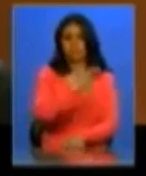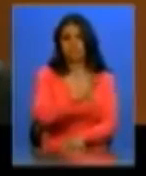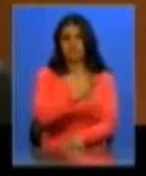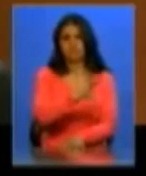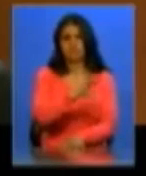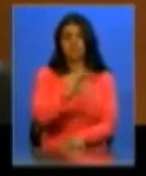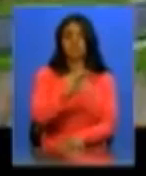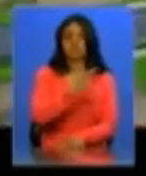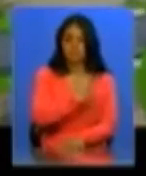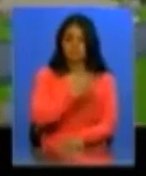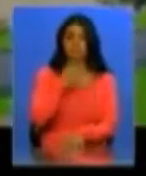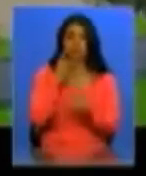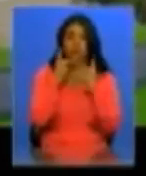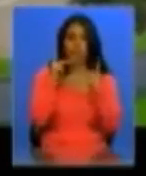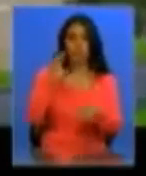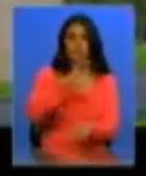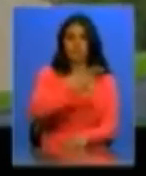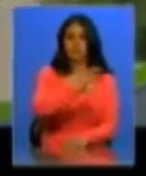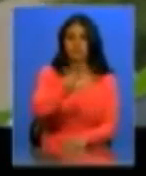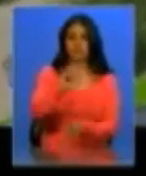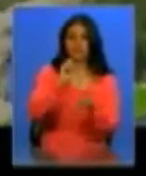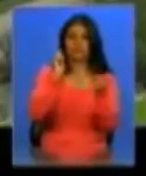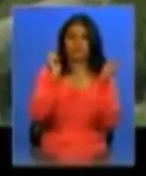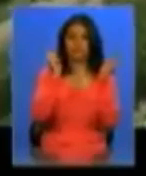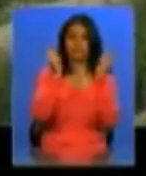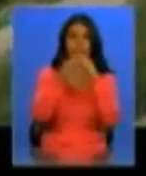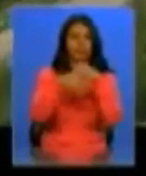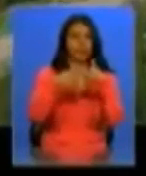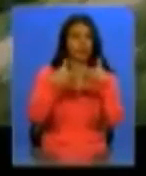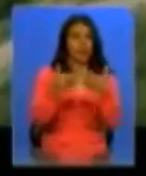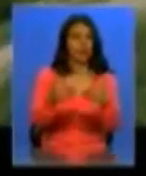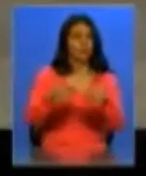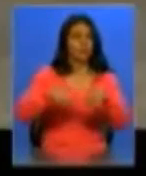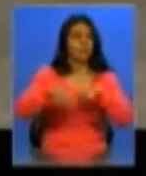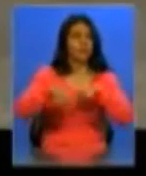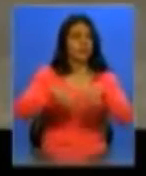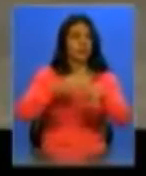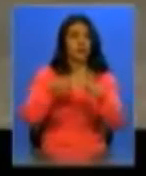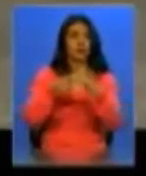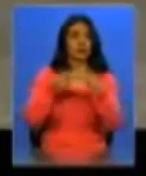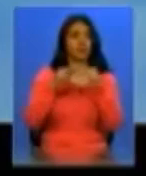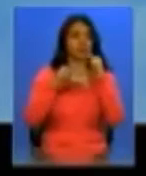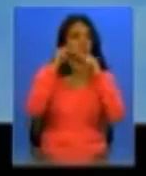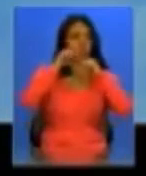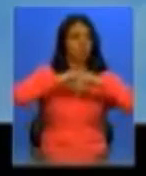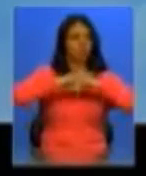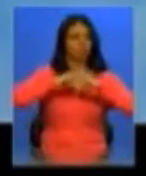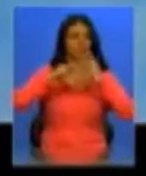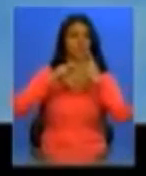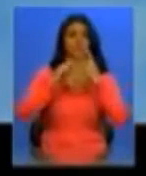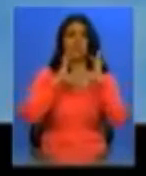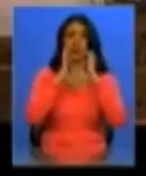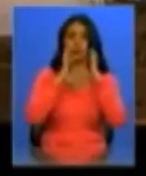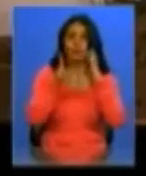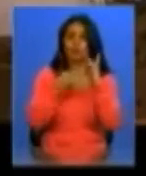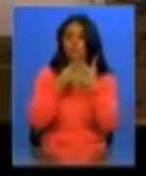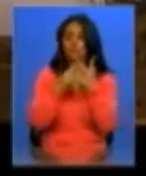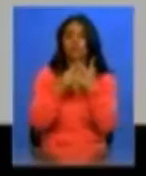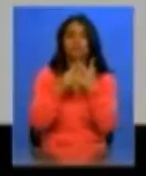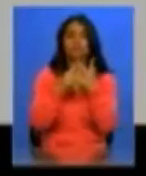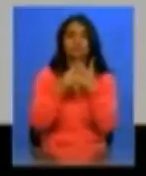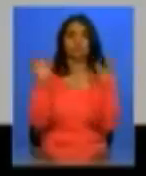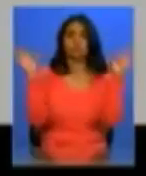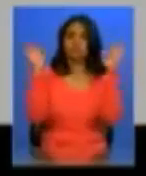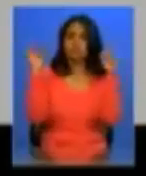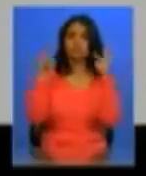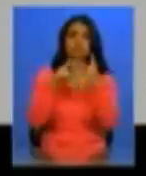básicamente a la inversión pública. O sea, esto se transforma en cosas reales, en vialidad, en infraestructura logística, en telecomunicaciones, generación